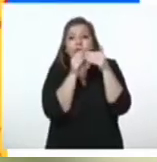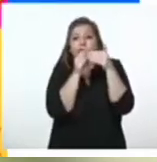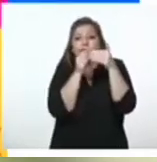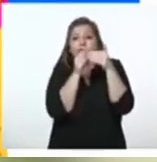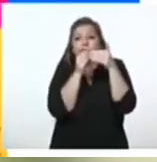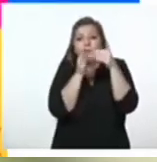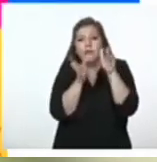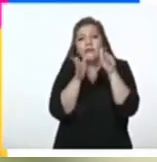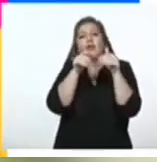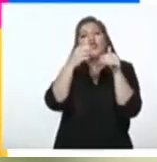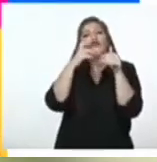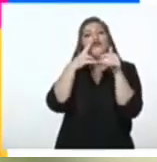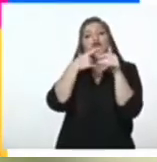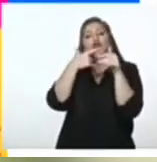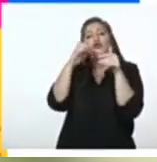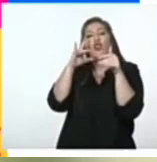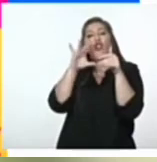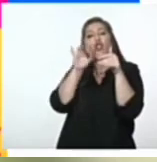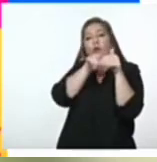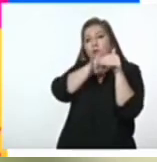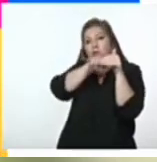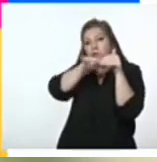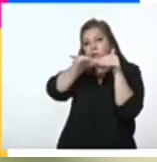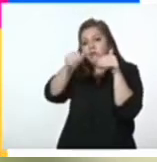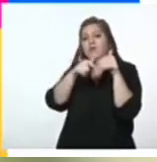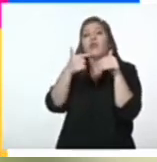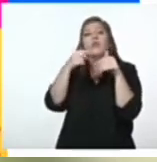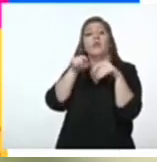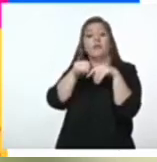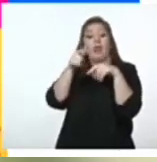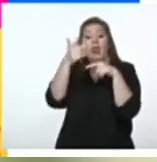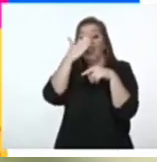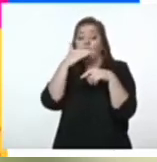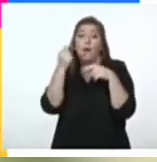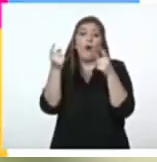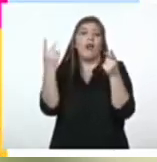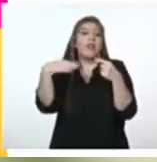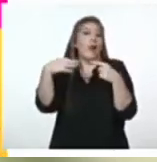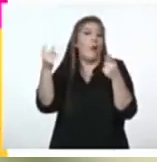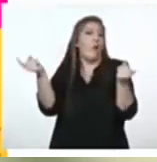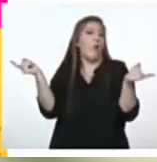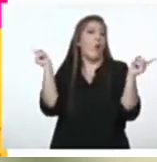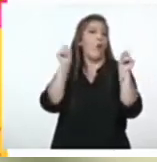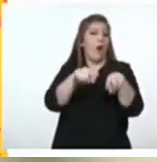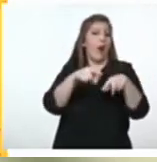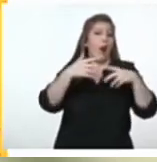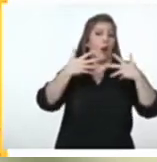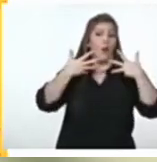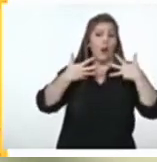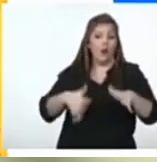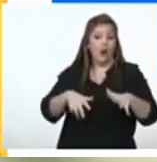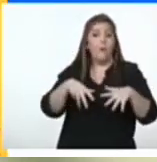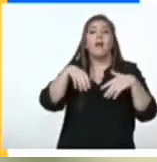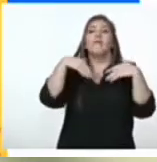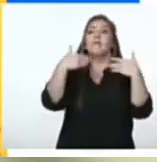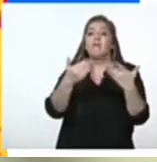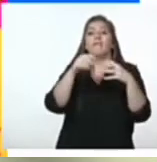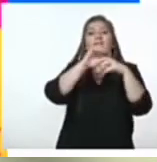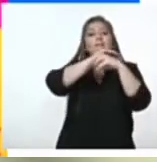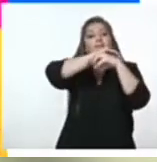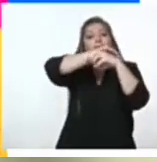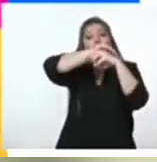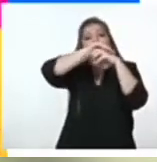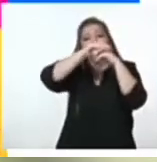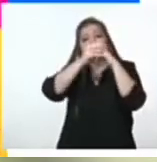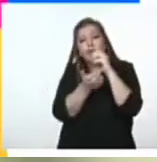cerrados. Una vez que la neurona emite el impulso nervioso, debe volver al potencial inicial de reposo. Para ello, la membrana se